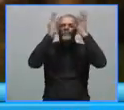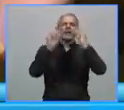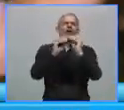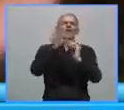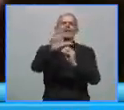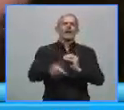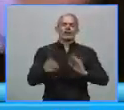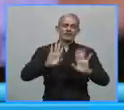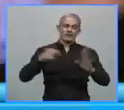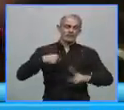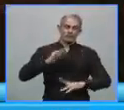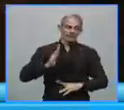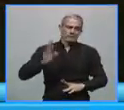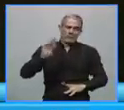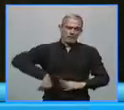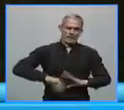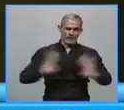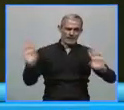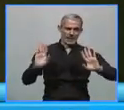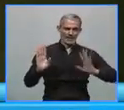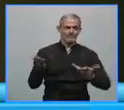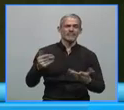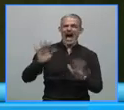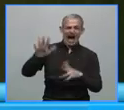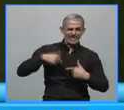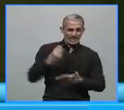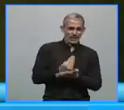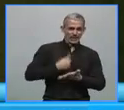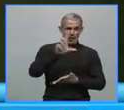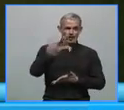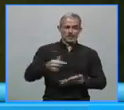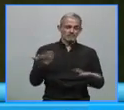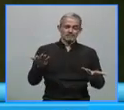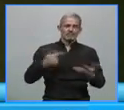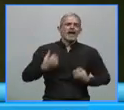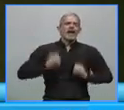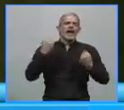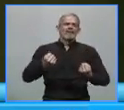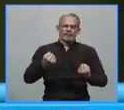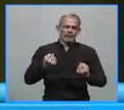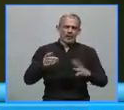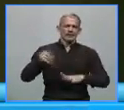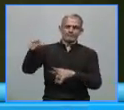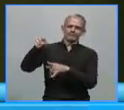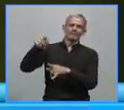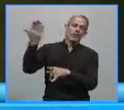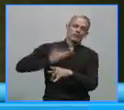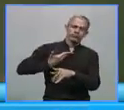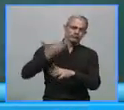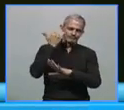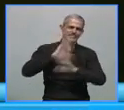depor TV No fue mi intención representarlos de esta manera pero bueno hemos hecho lo que pudimos Ha ganado el señor Manuel